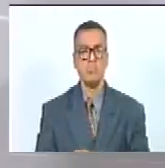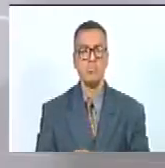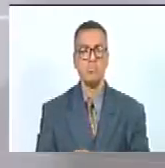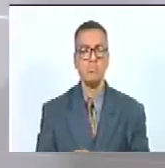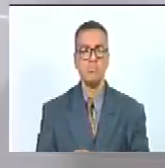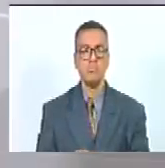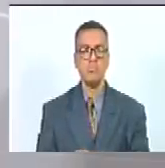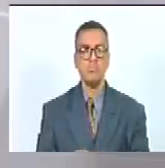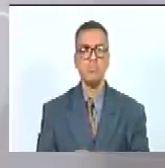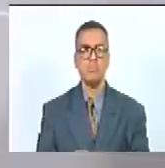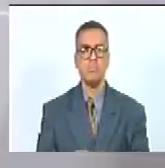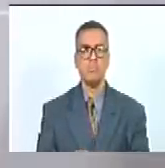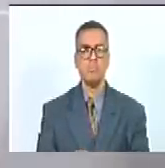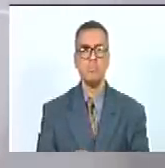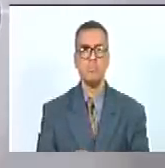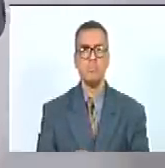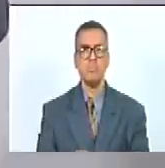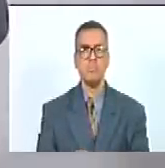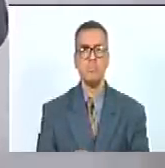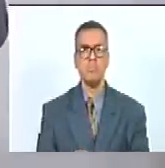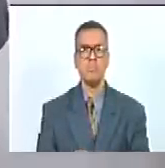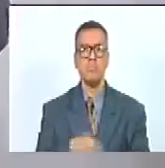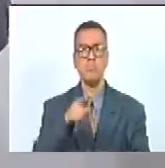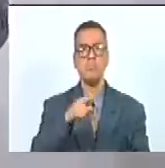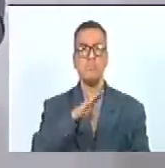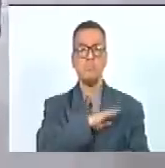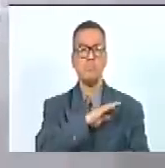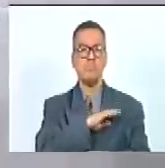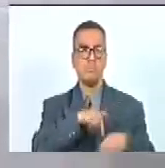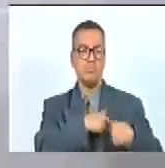celebrar hoy aquí, desde mi corazón,